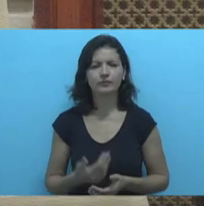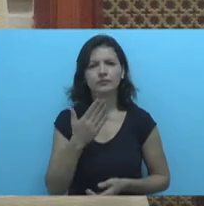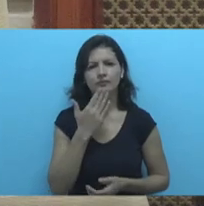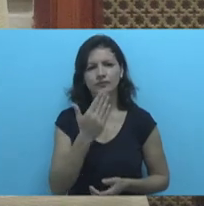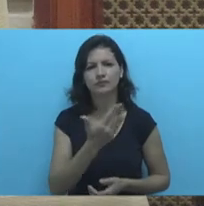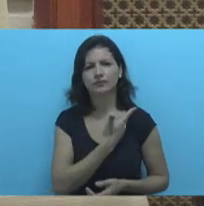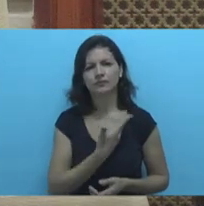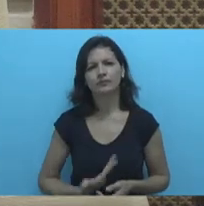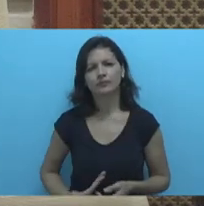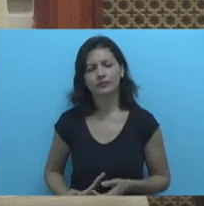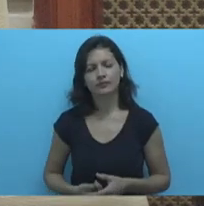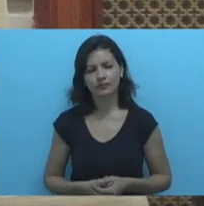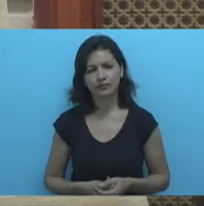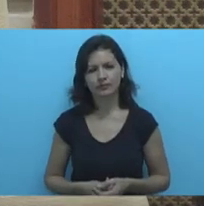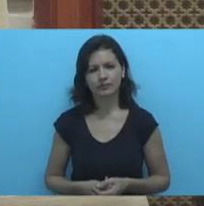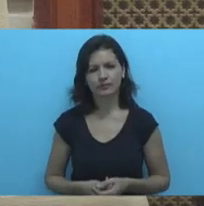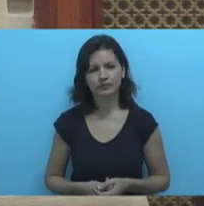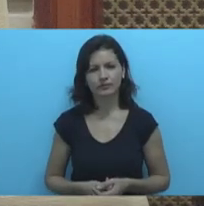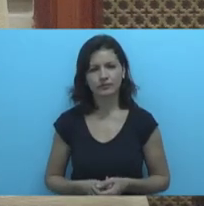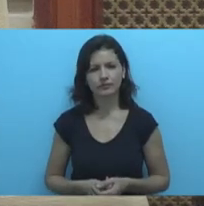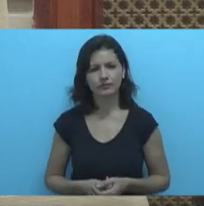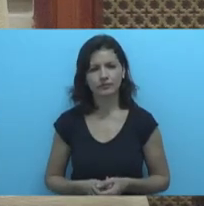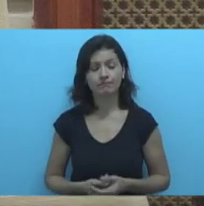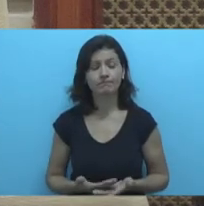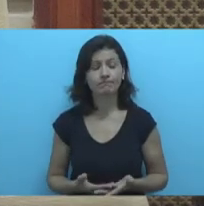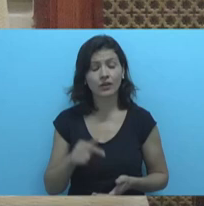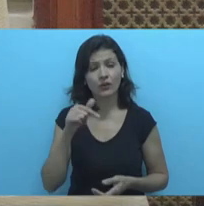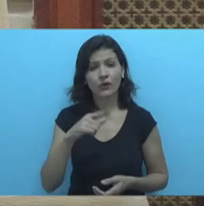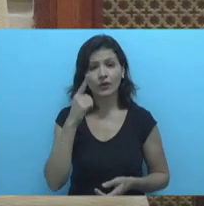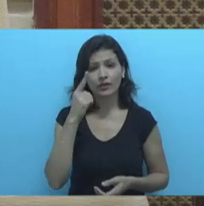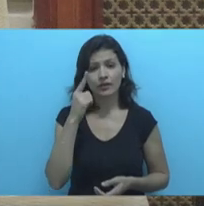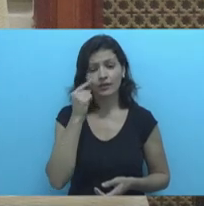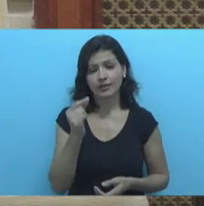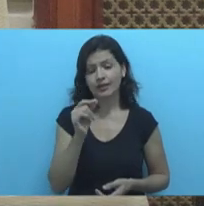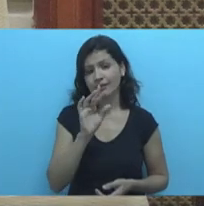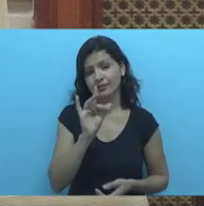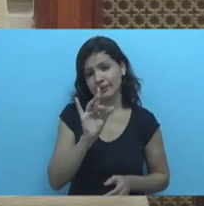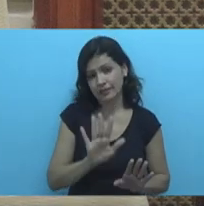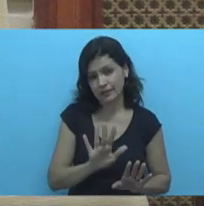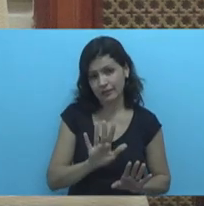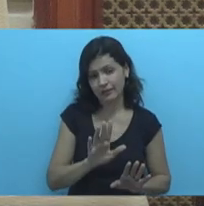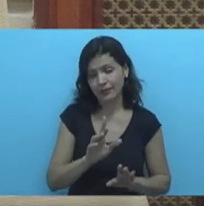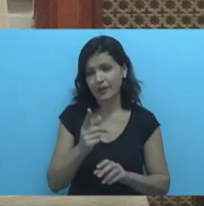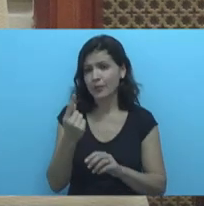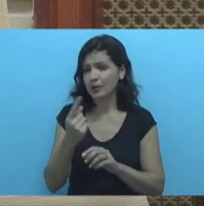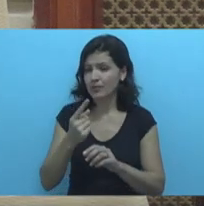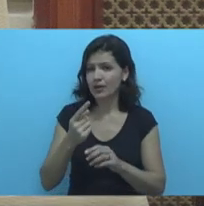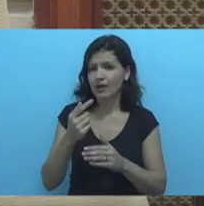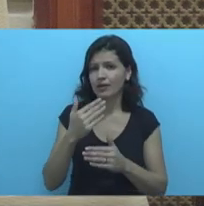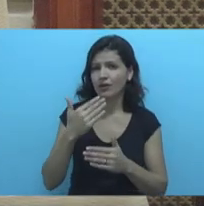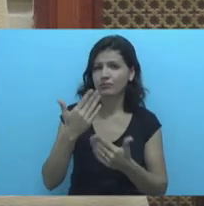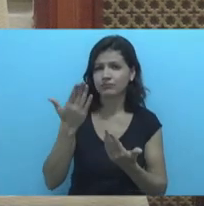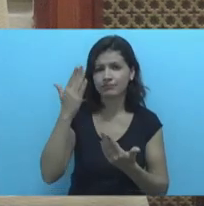Realmente una jornada difícil. En primer lugar, quiero saludar a Clara, a quien